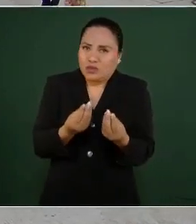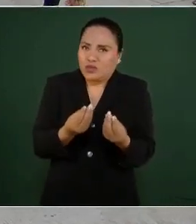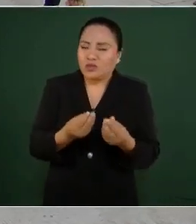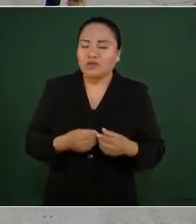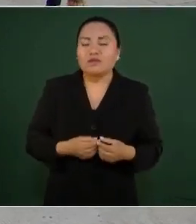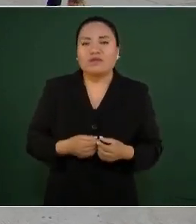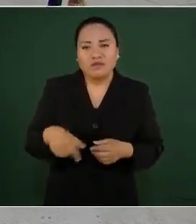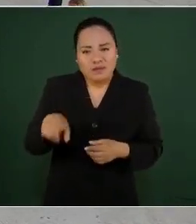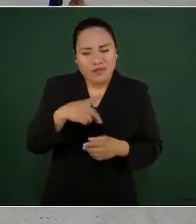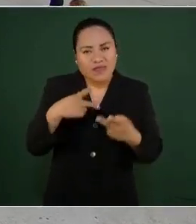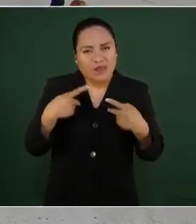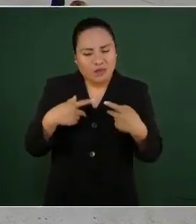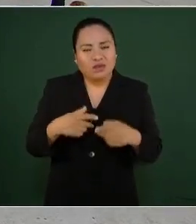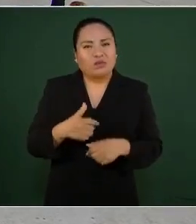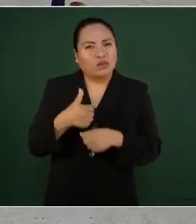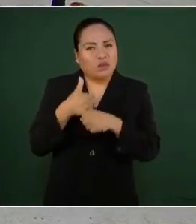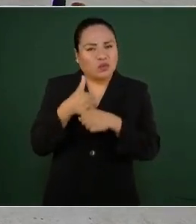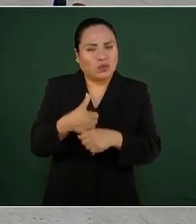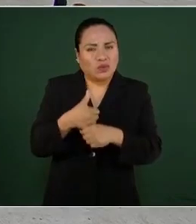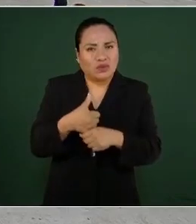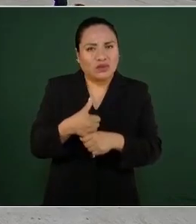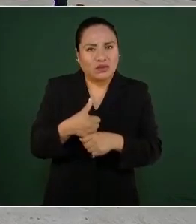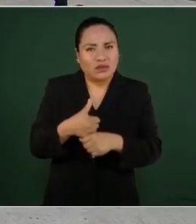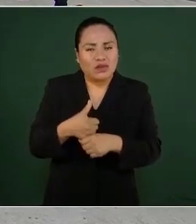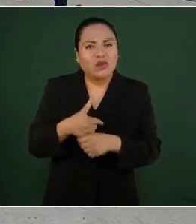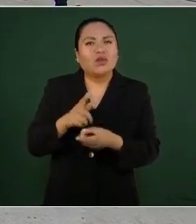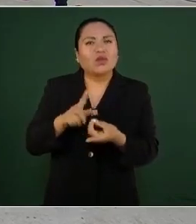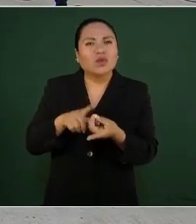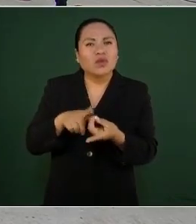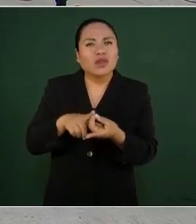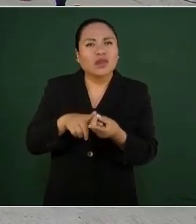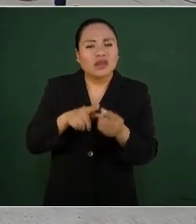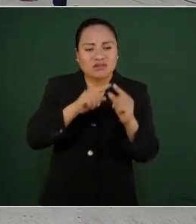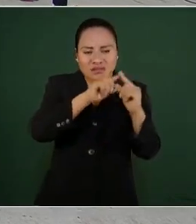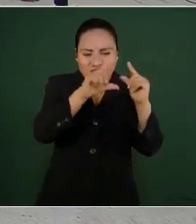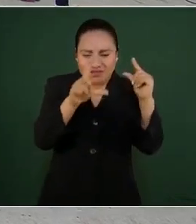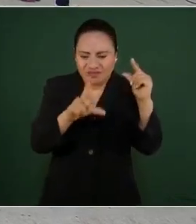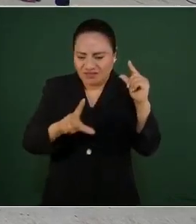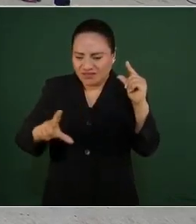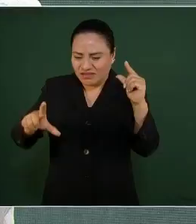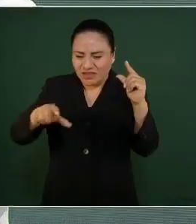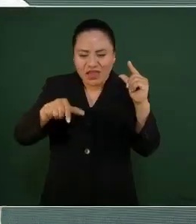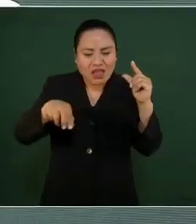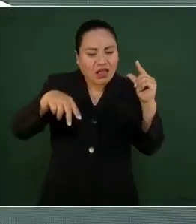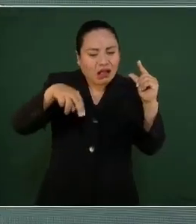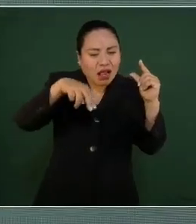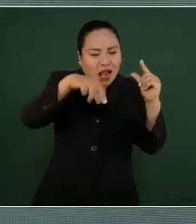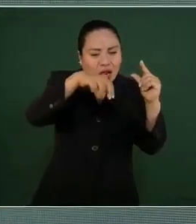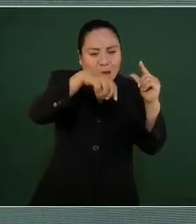sobre todo más en el norte. Entonces,